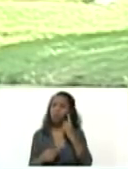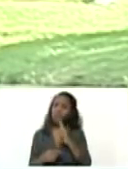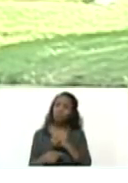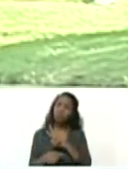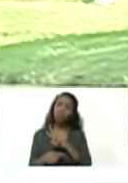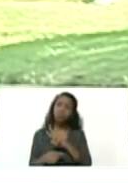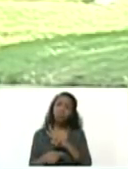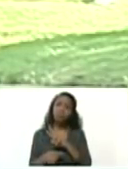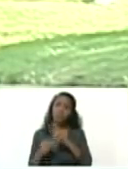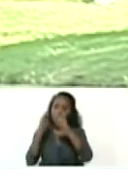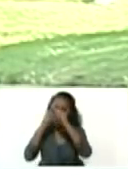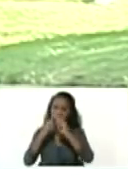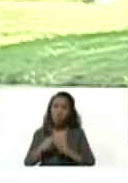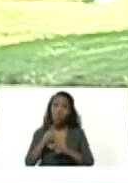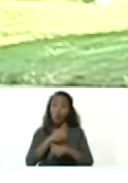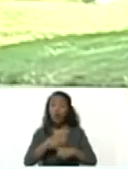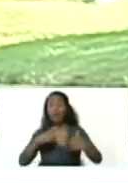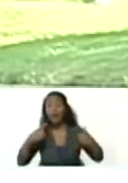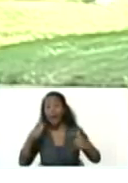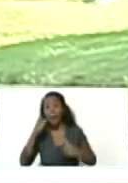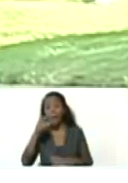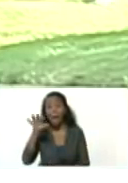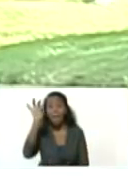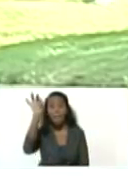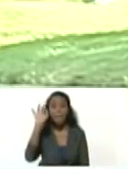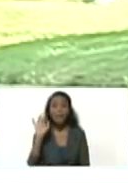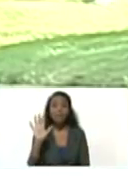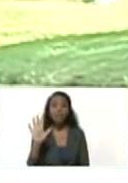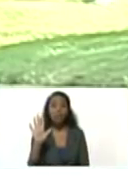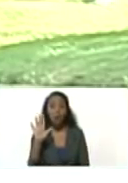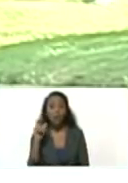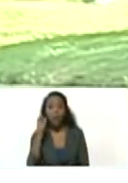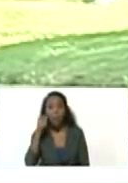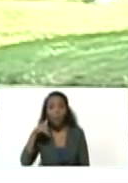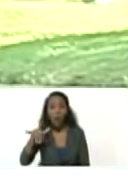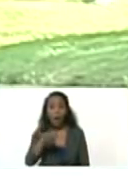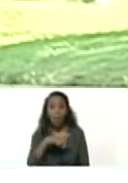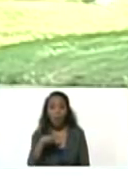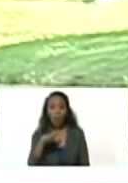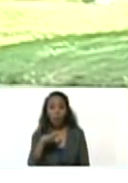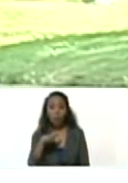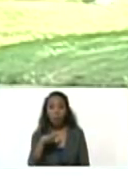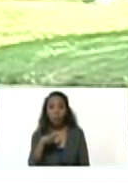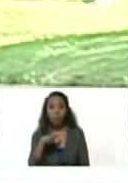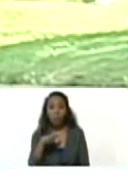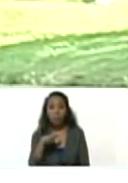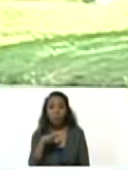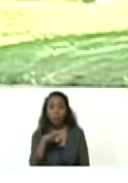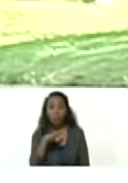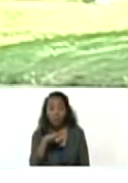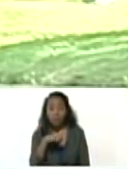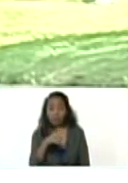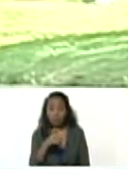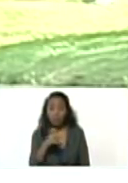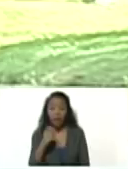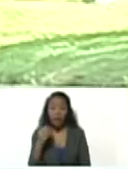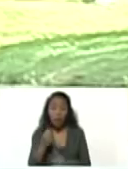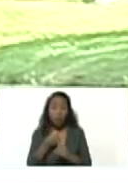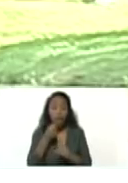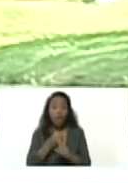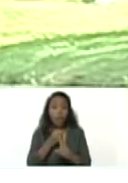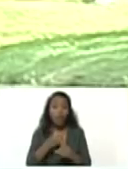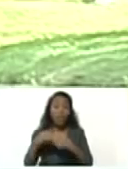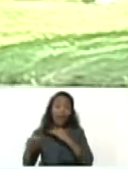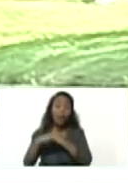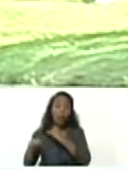honrar a un gran pastor del pueblo. Martin Luther King, mártir. Mártir de la igualdad,